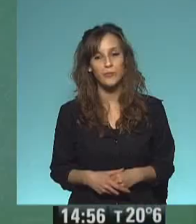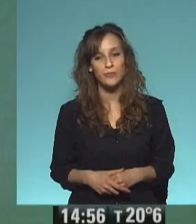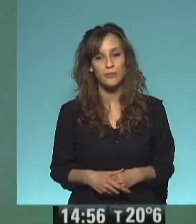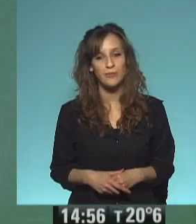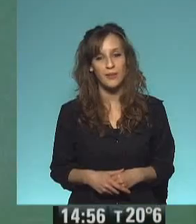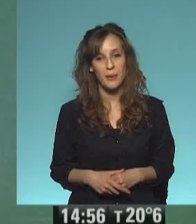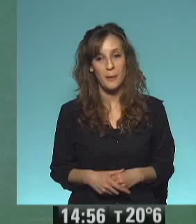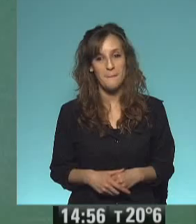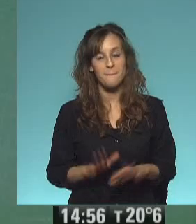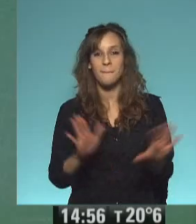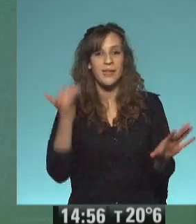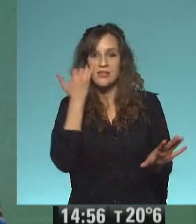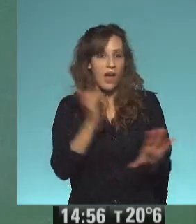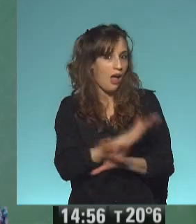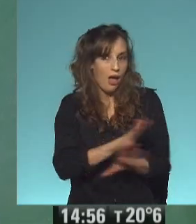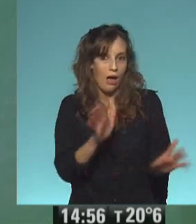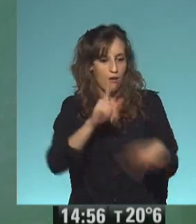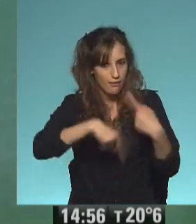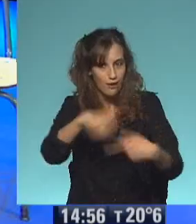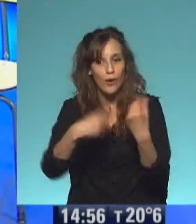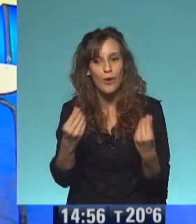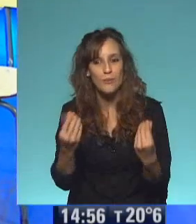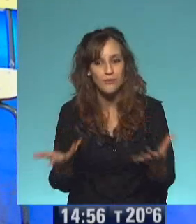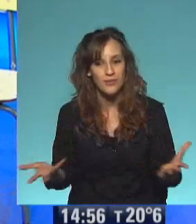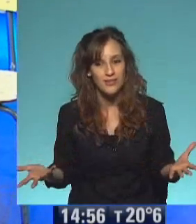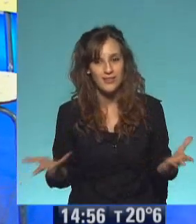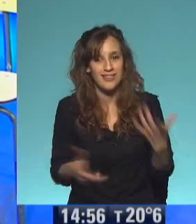No sé cómo seguir. Ay, acá dicen que hay que llamar al SAME para que vuelva.